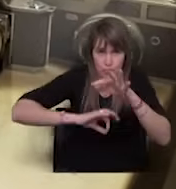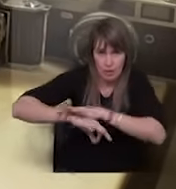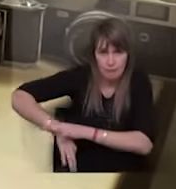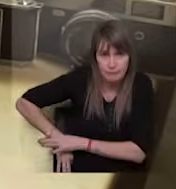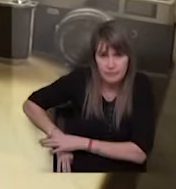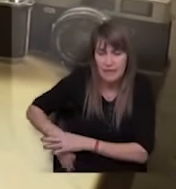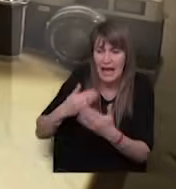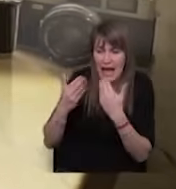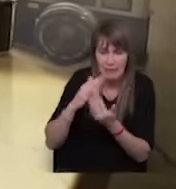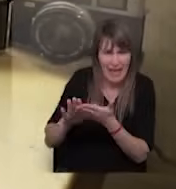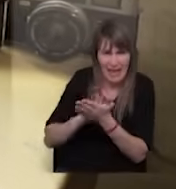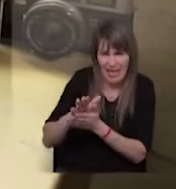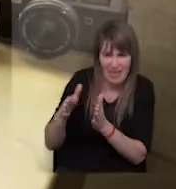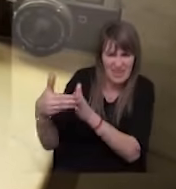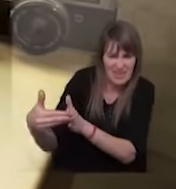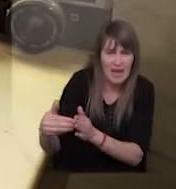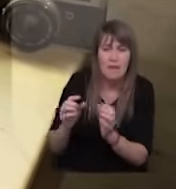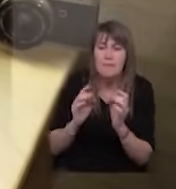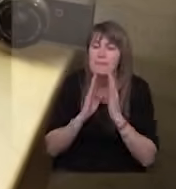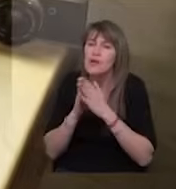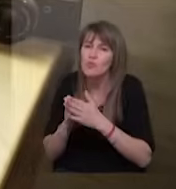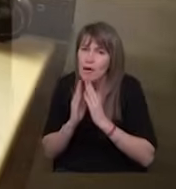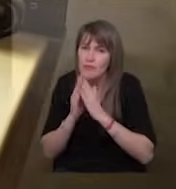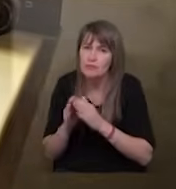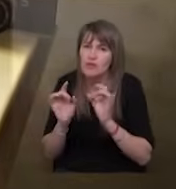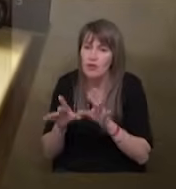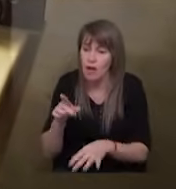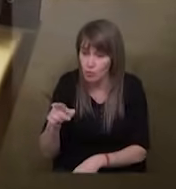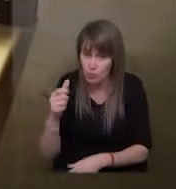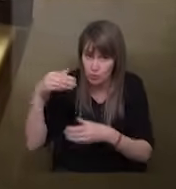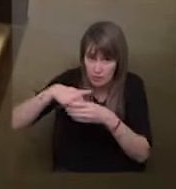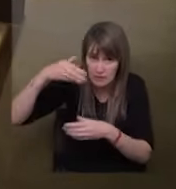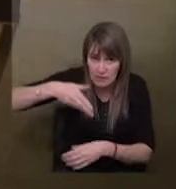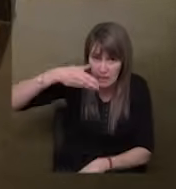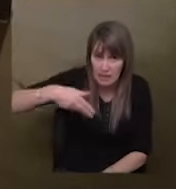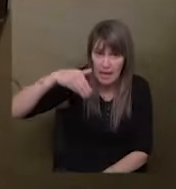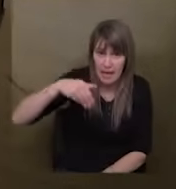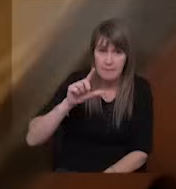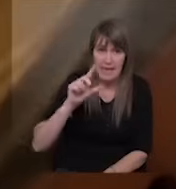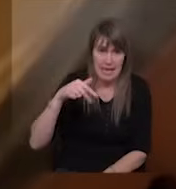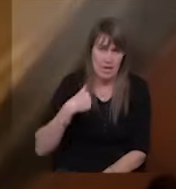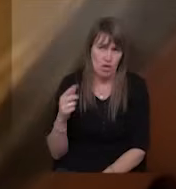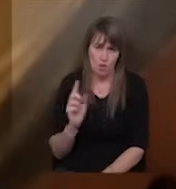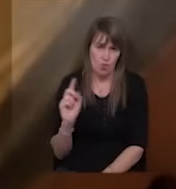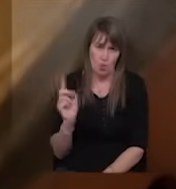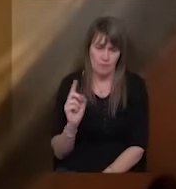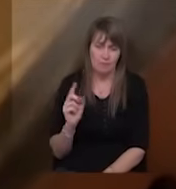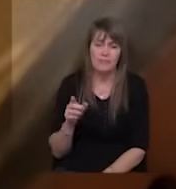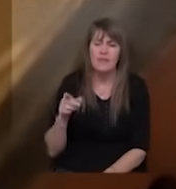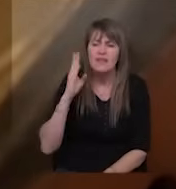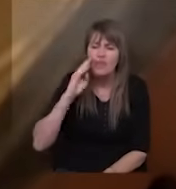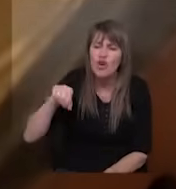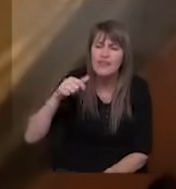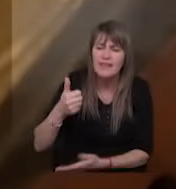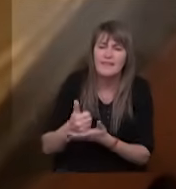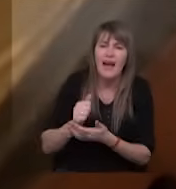él. Solo Delega le hizo algunas preguntas. Si aún pertenecía al MLN, a lo que Castañeto respondió que no. Si sabía dónde estaba la